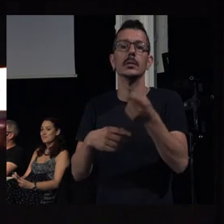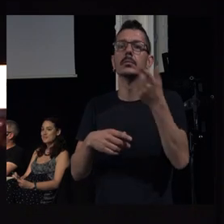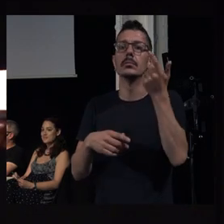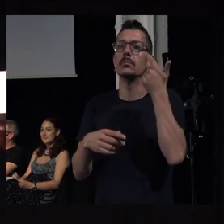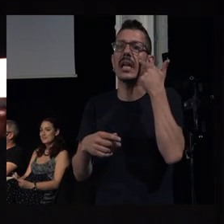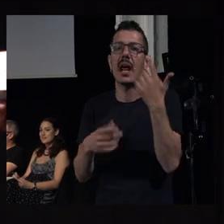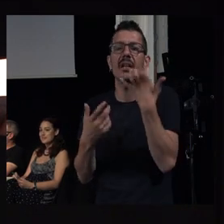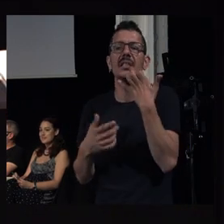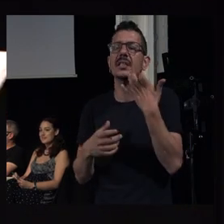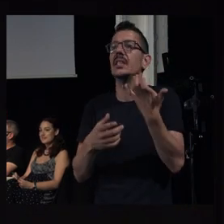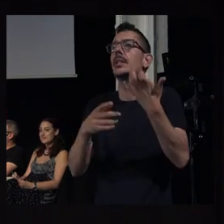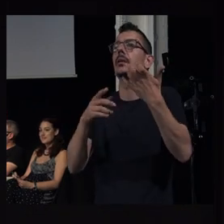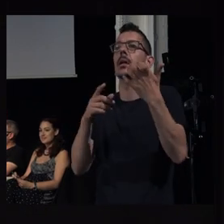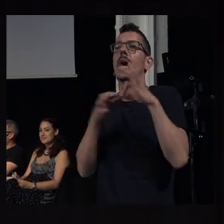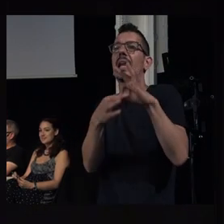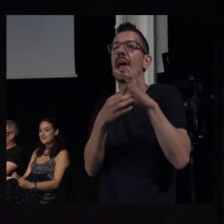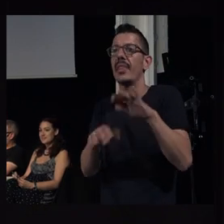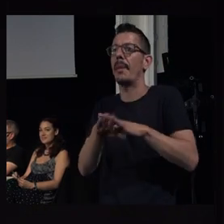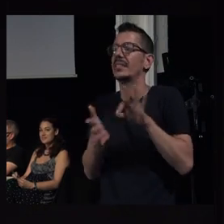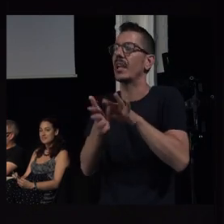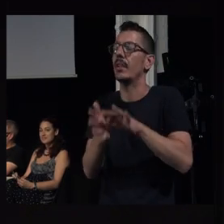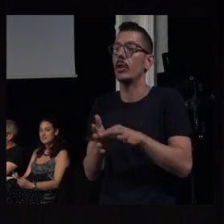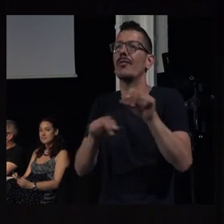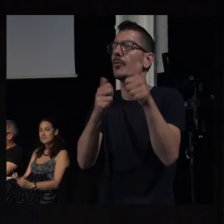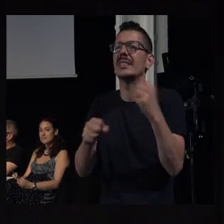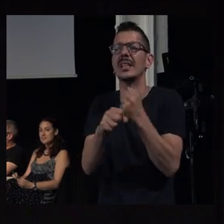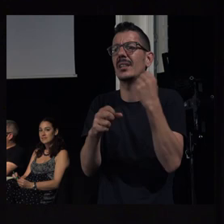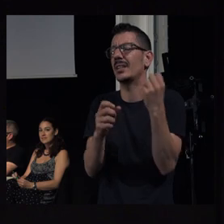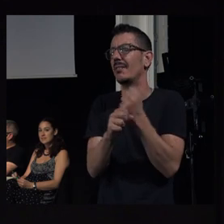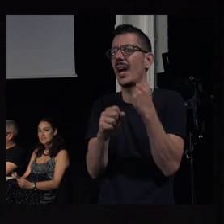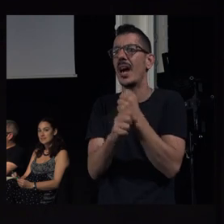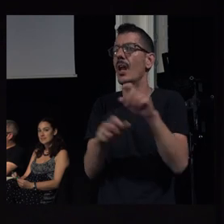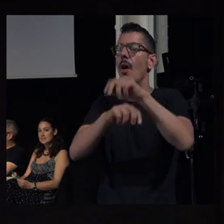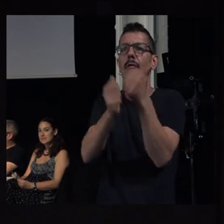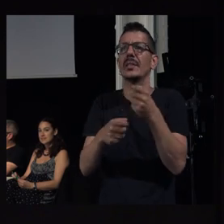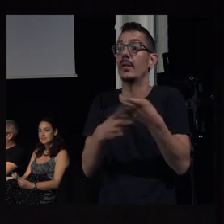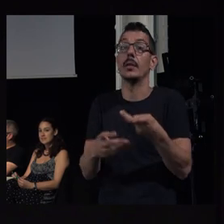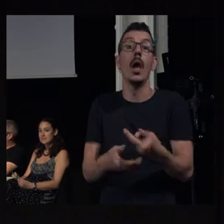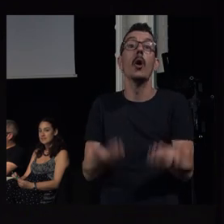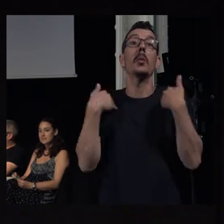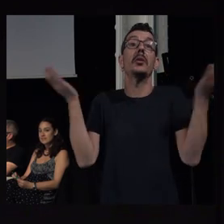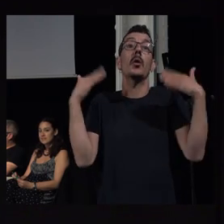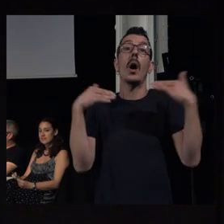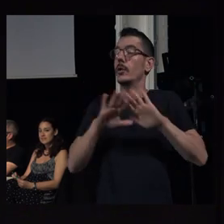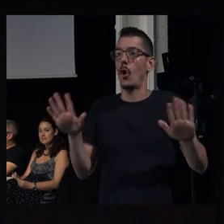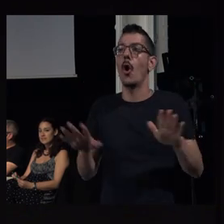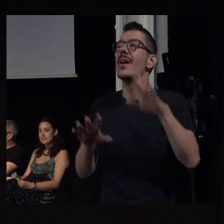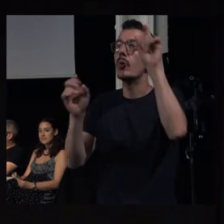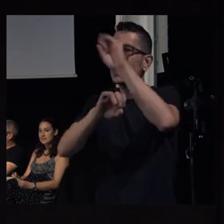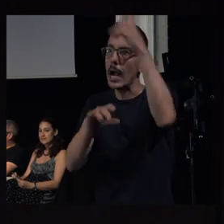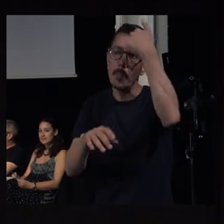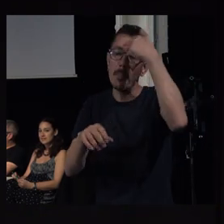servicios que vayamos a poner en marcha. Pero hay muchas formas de trabajar y si tú tienes clara la política, estas cosas se pueden hacer. Primero,